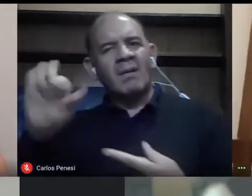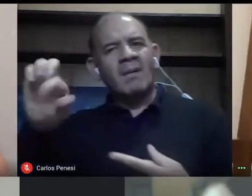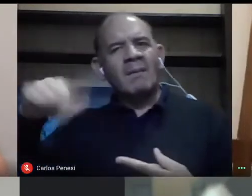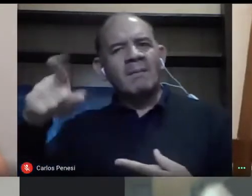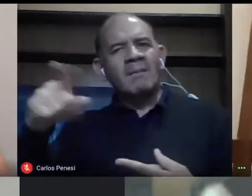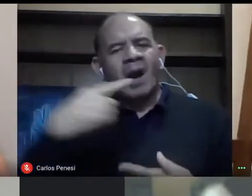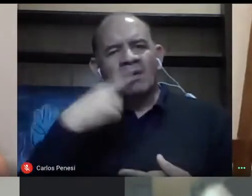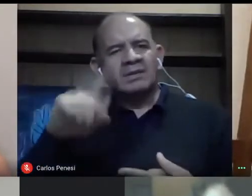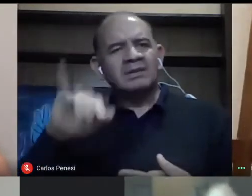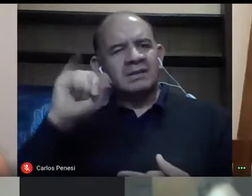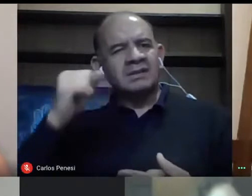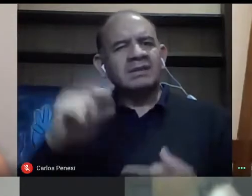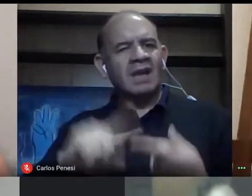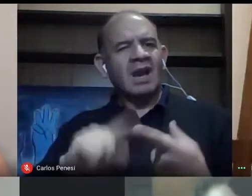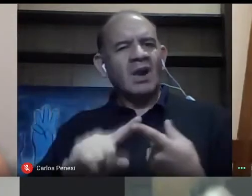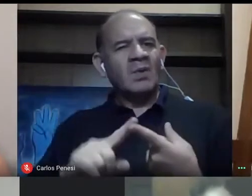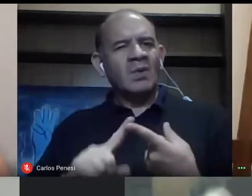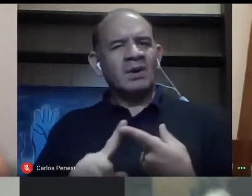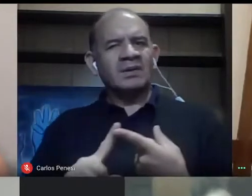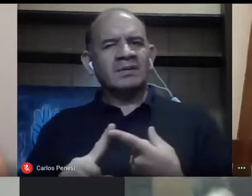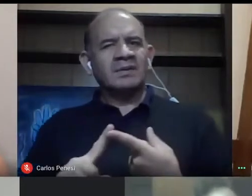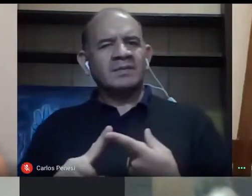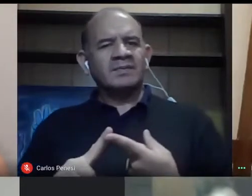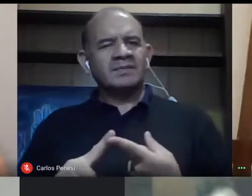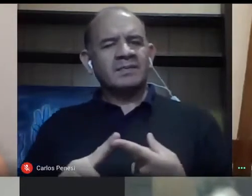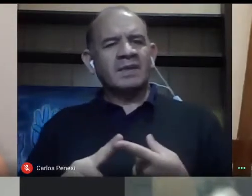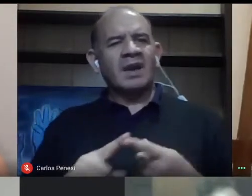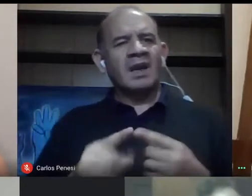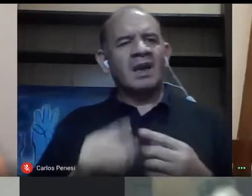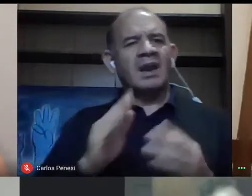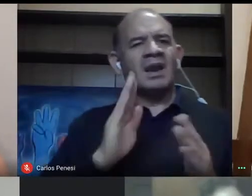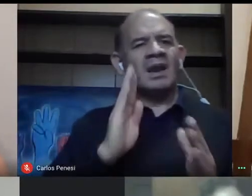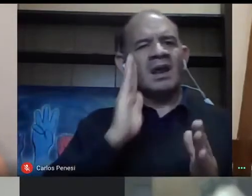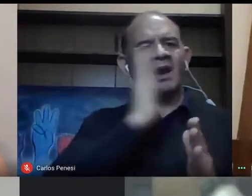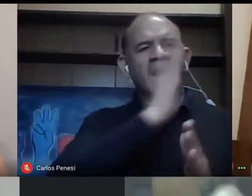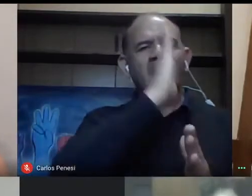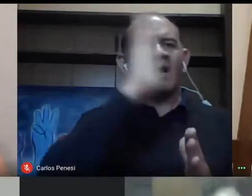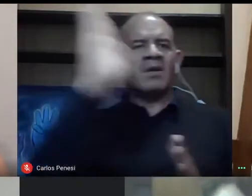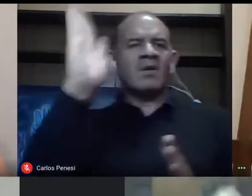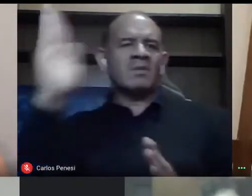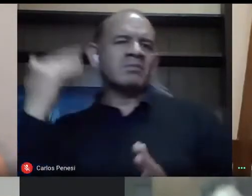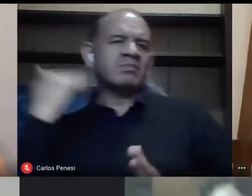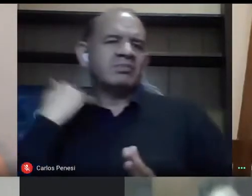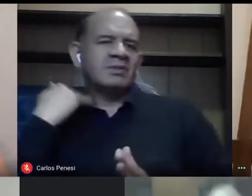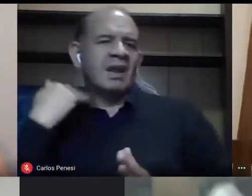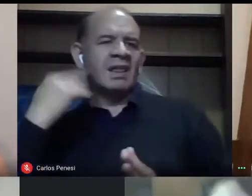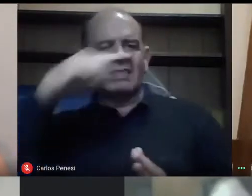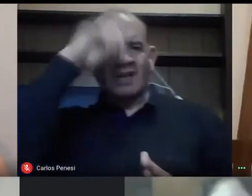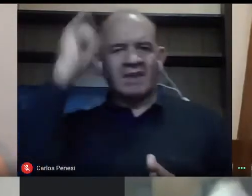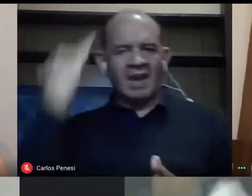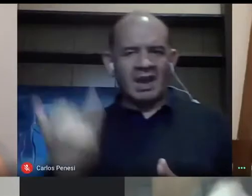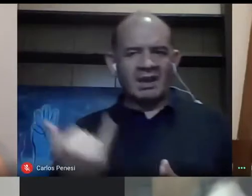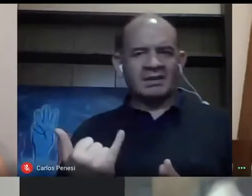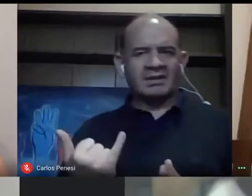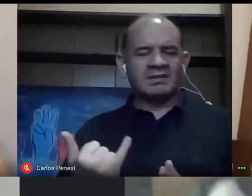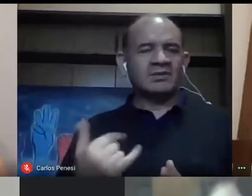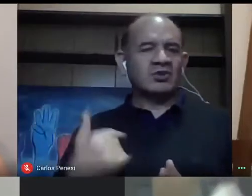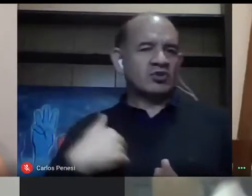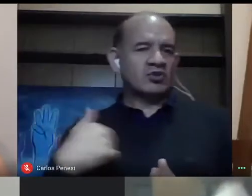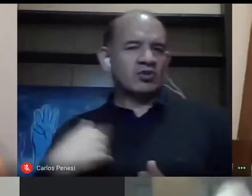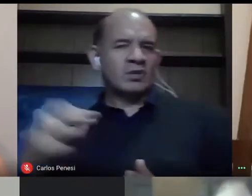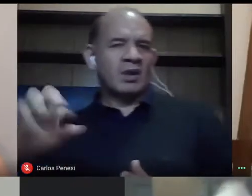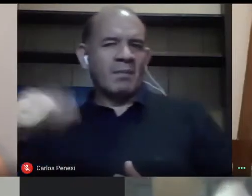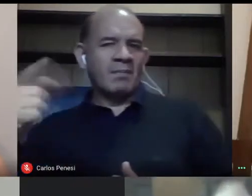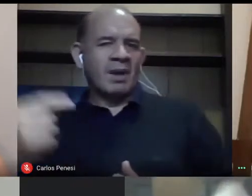incluso establecido en la ley argentina, en la Biblioteca Nacional, que es nuclear formación. Nosotros, como biblioteca digital para personas con discapacidad